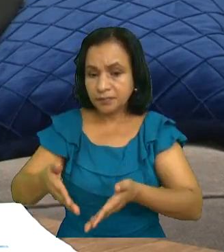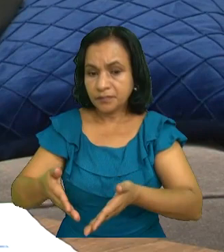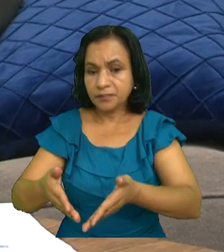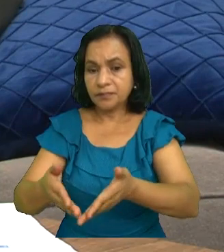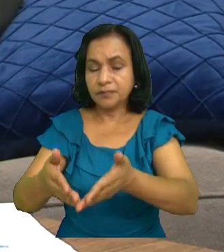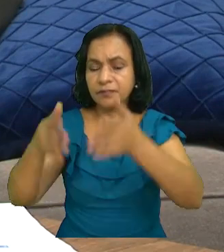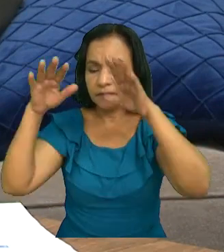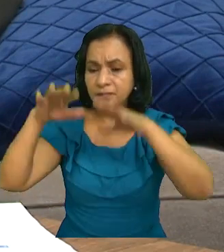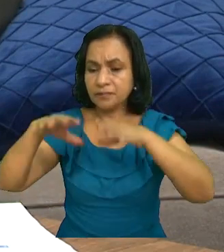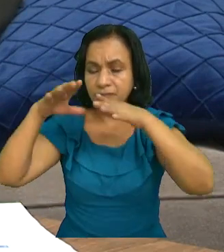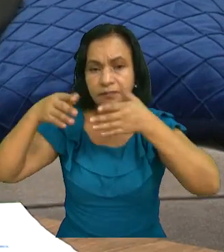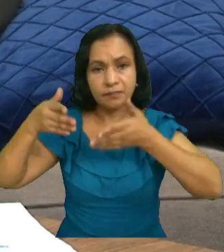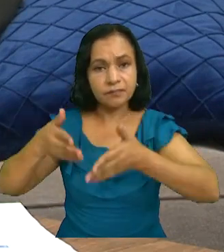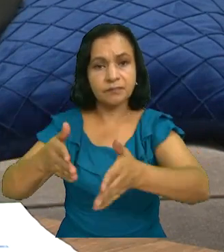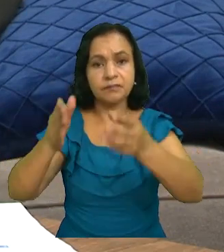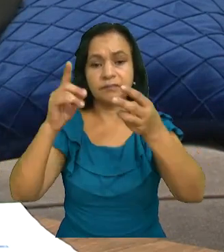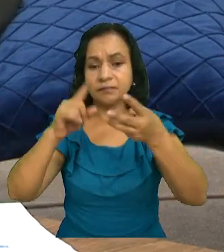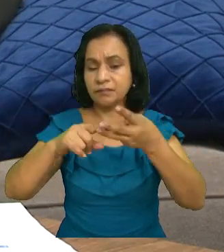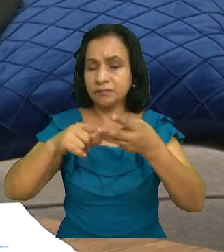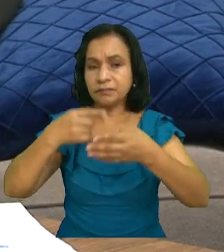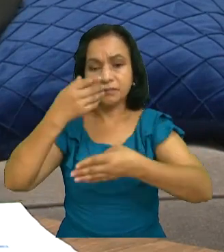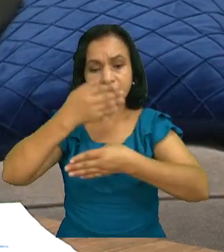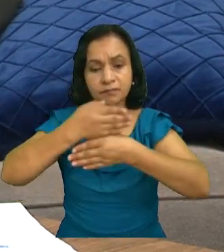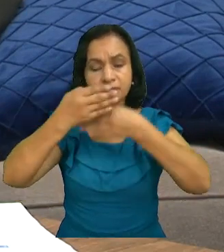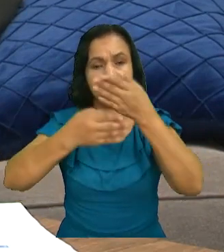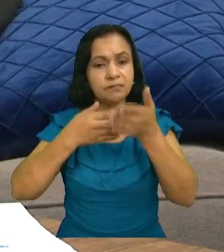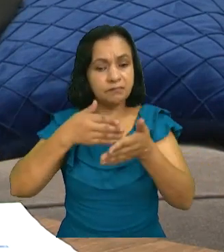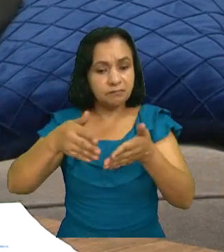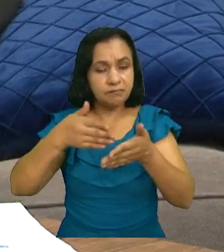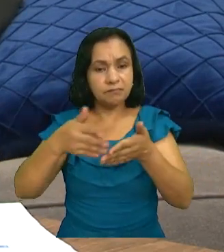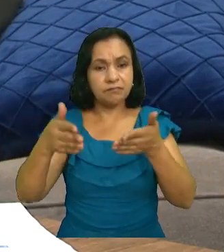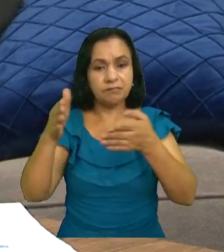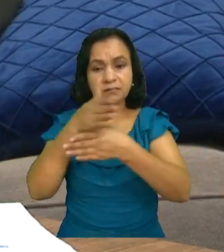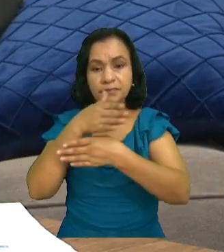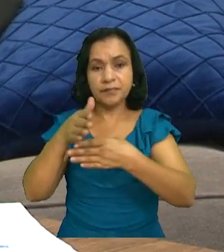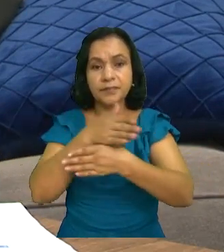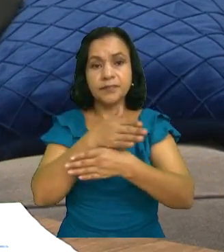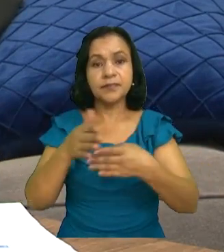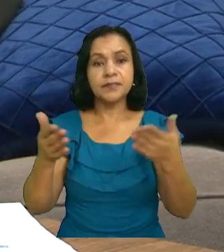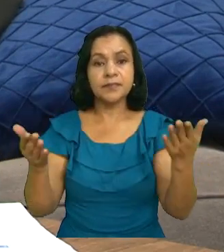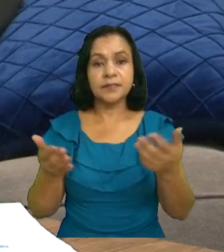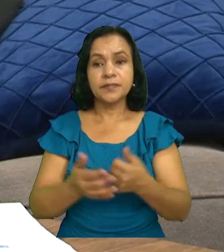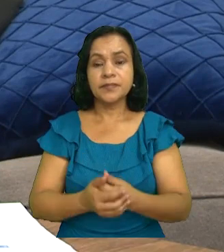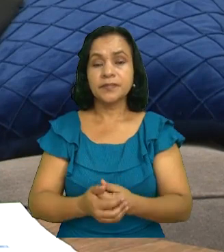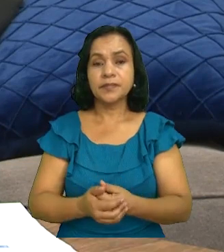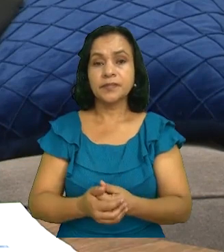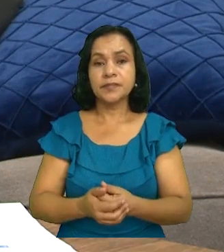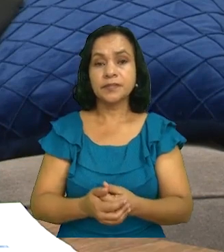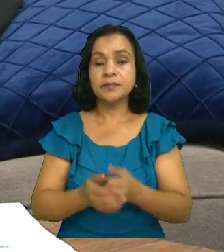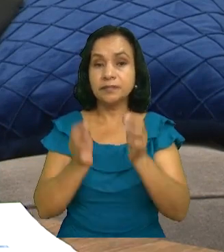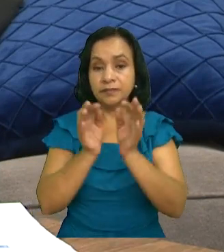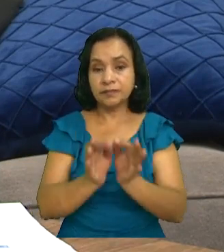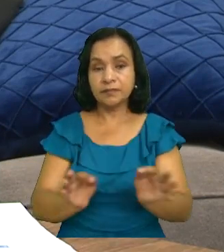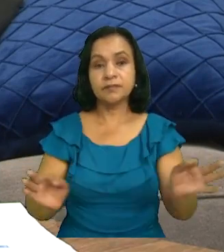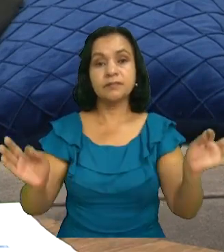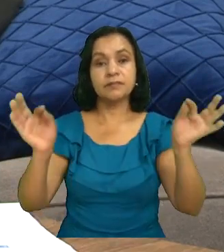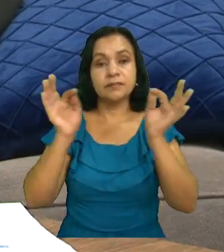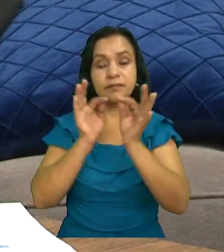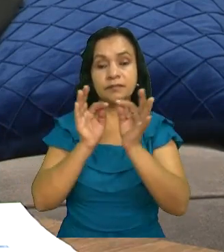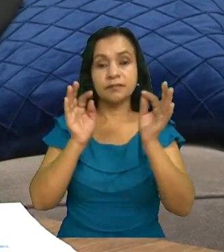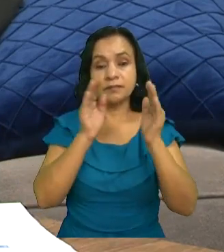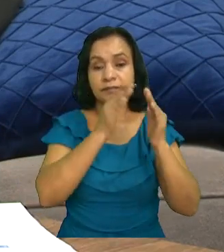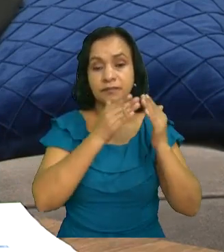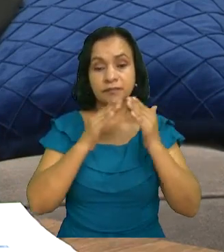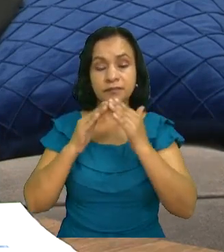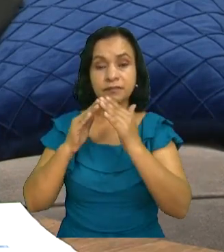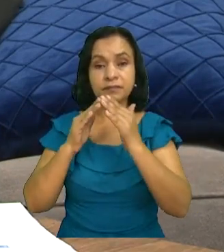construcción de obras sencillas, ¿verdad?, pero de gran significación, de gran valor,